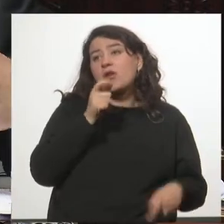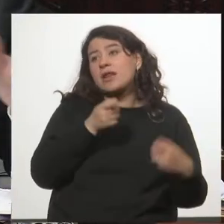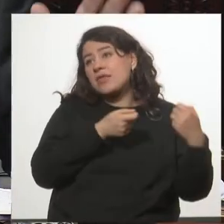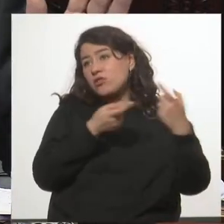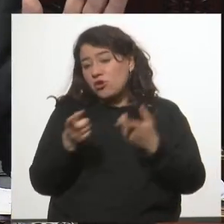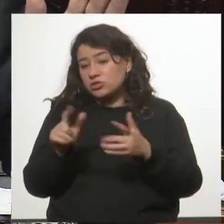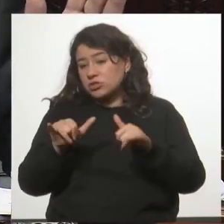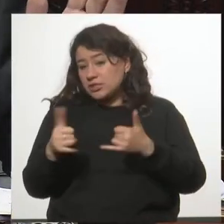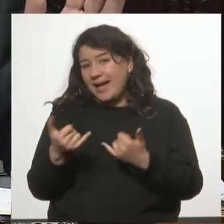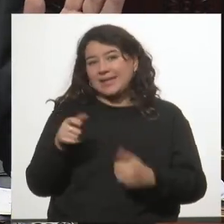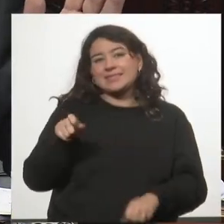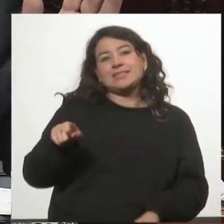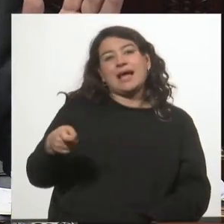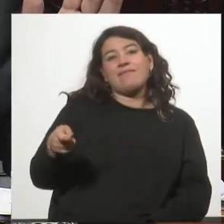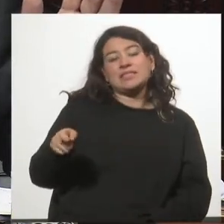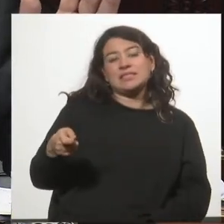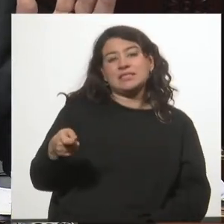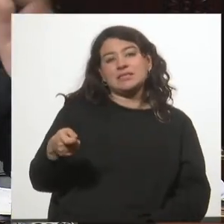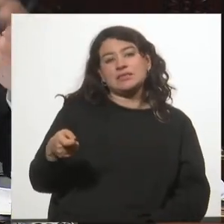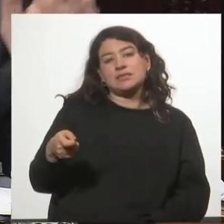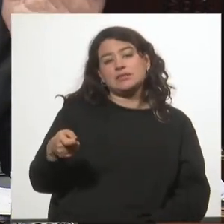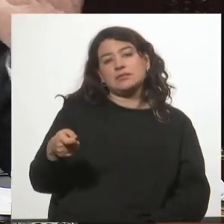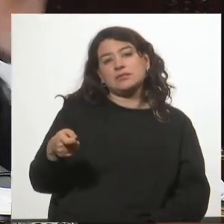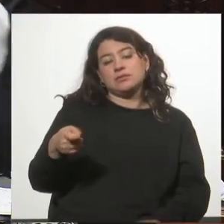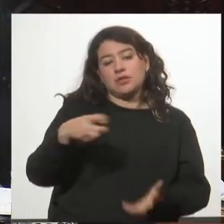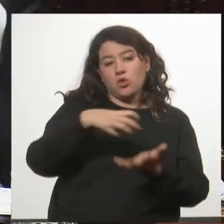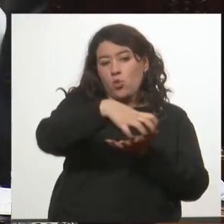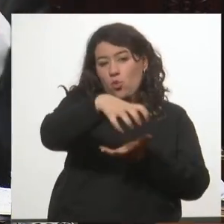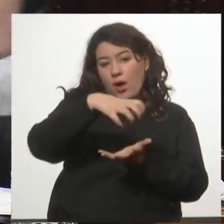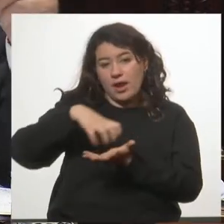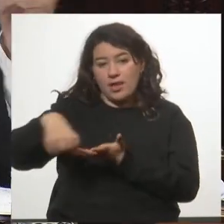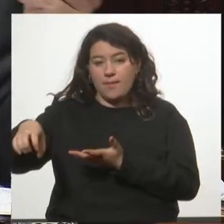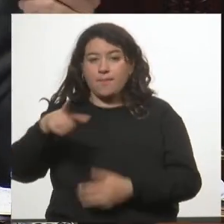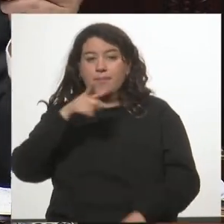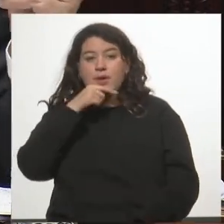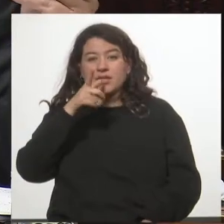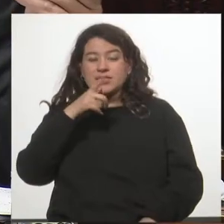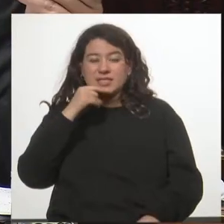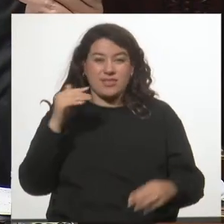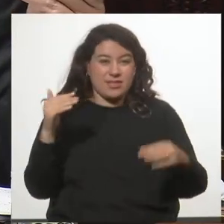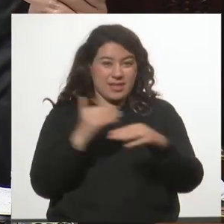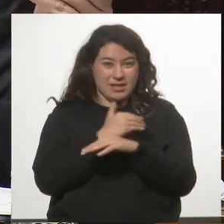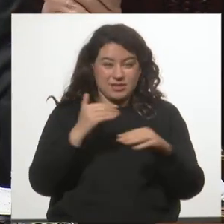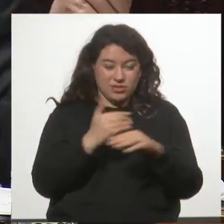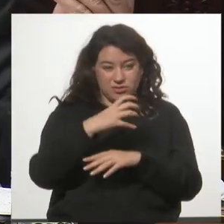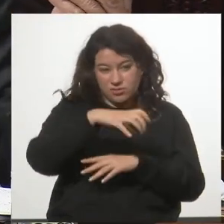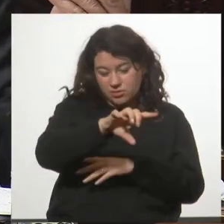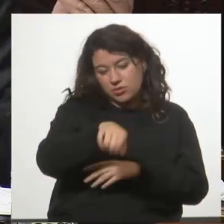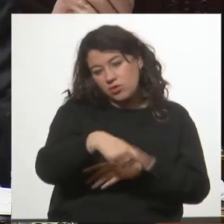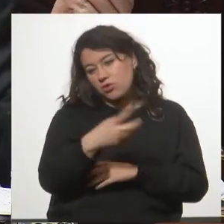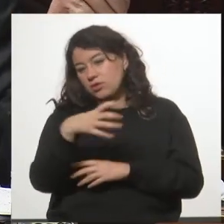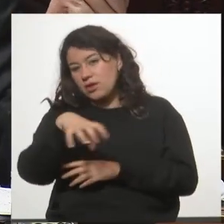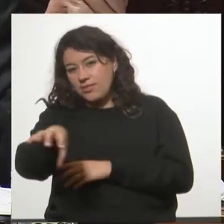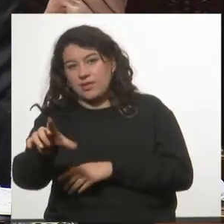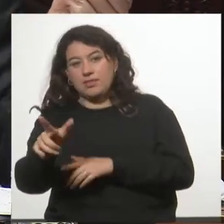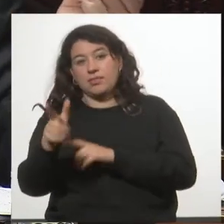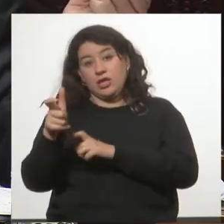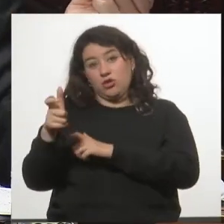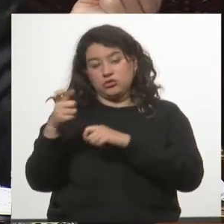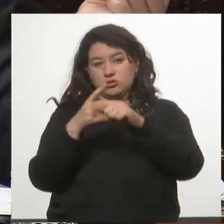llaves de las dependencias de policía de tránsito y del polígono